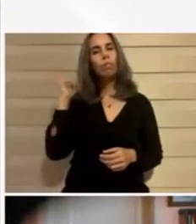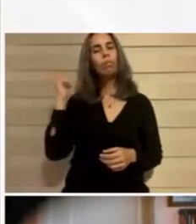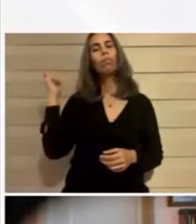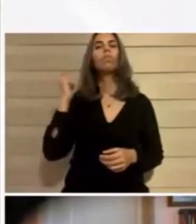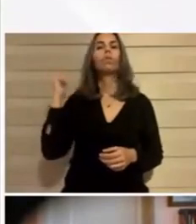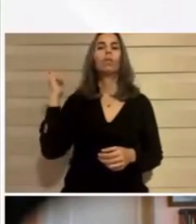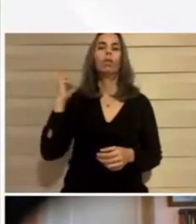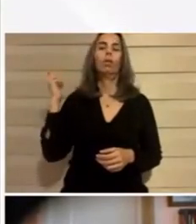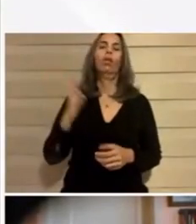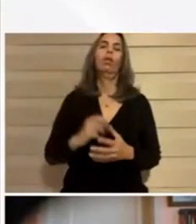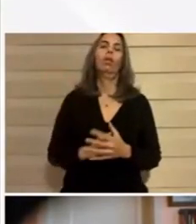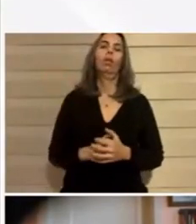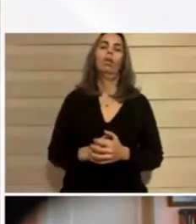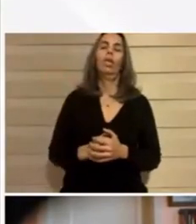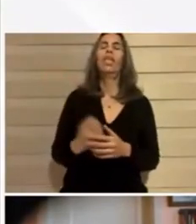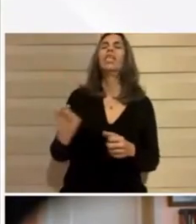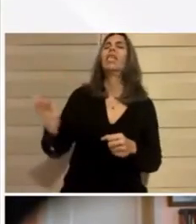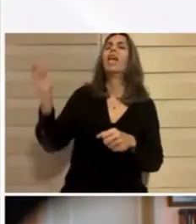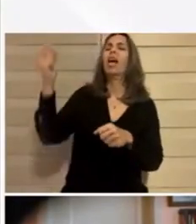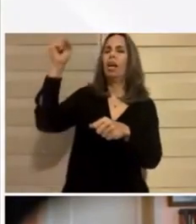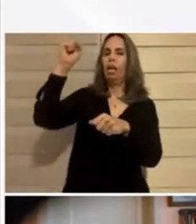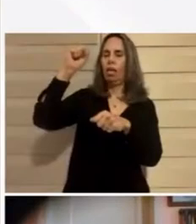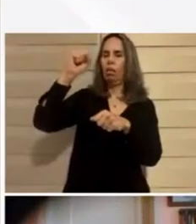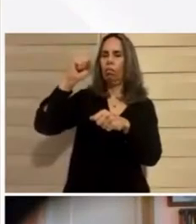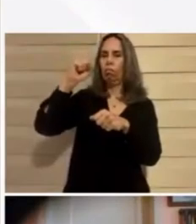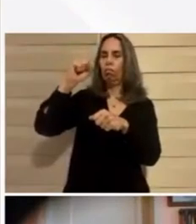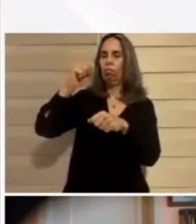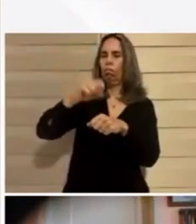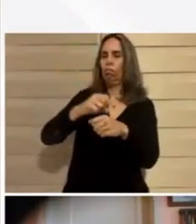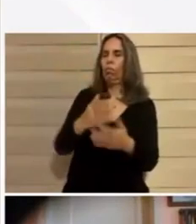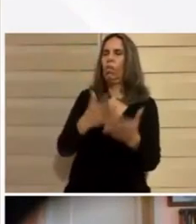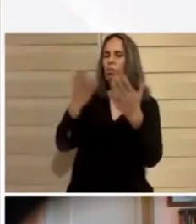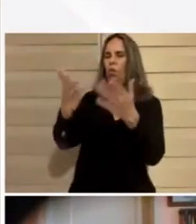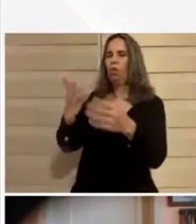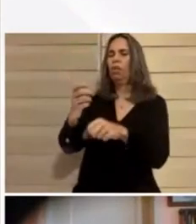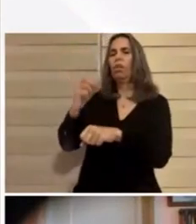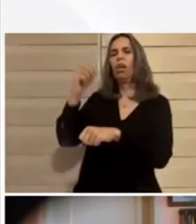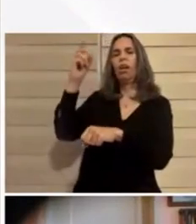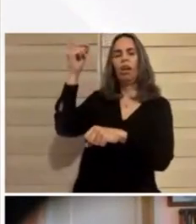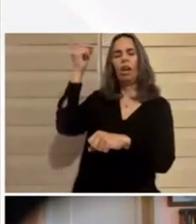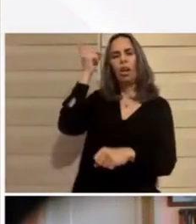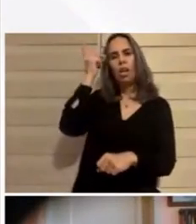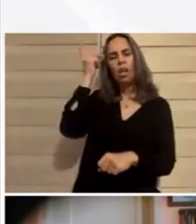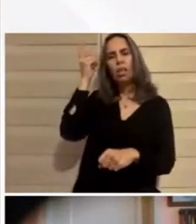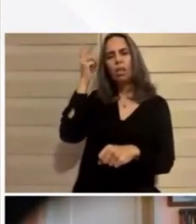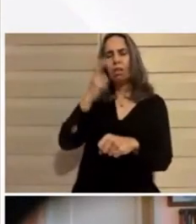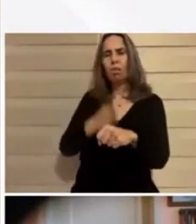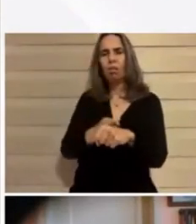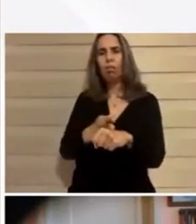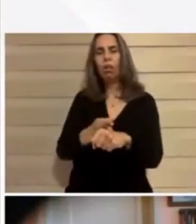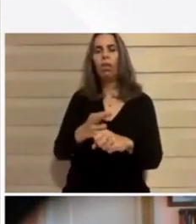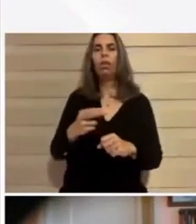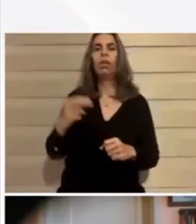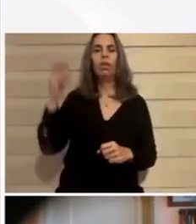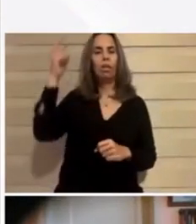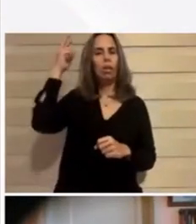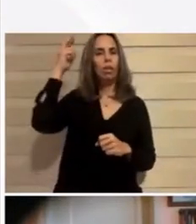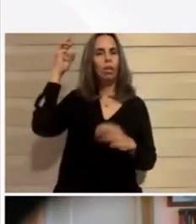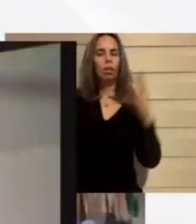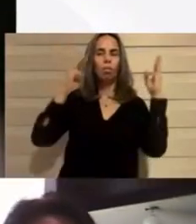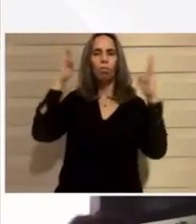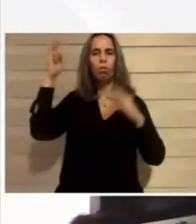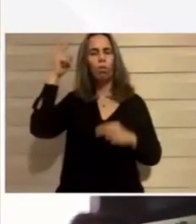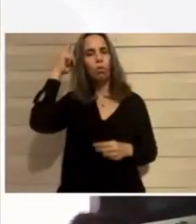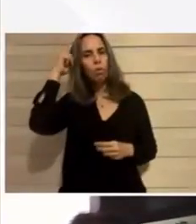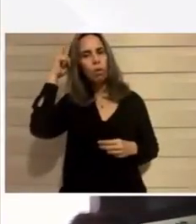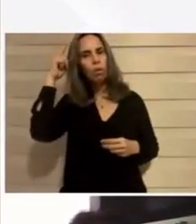del Instituto Nacional de Bellas Artes y Literatura, Lucina Jiménez. Adelante, Vania.